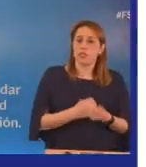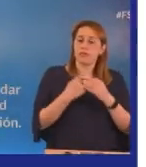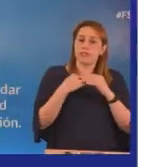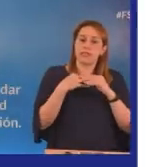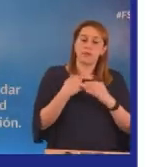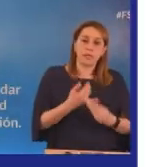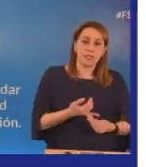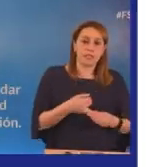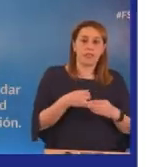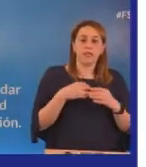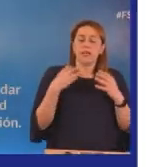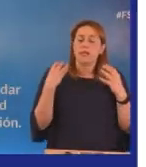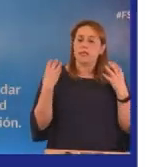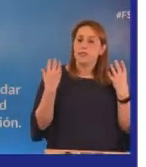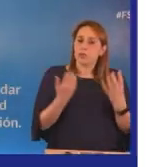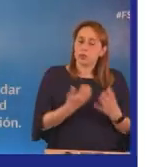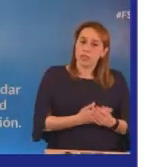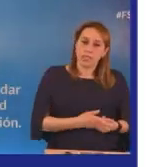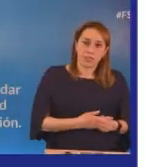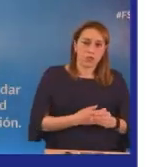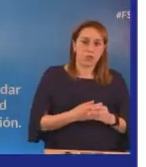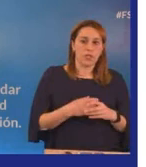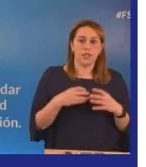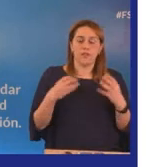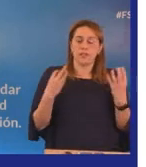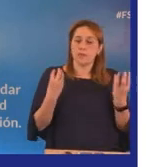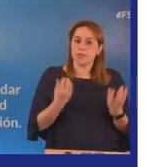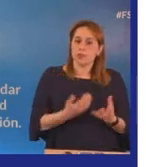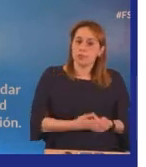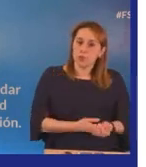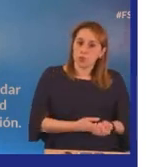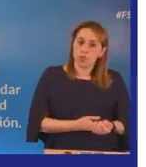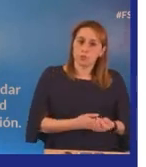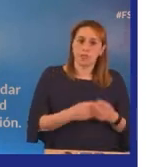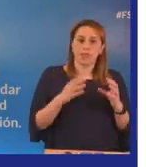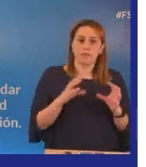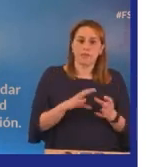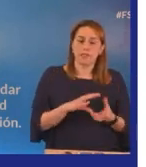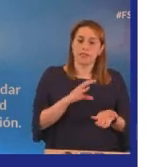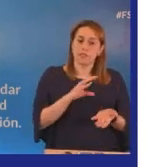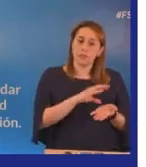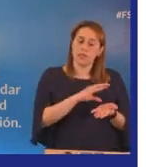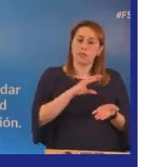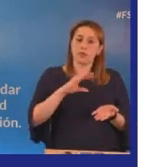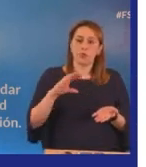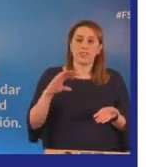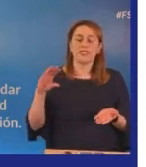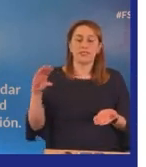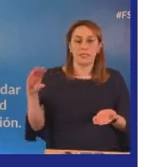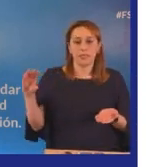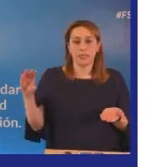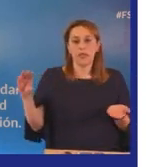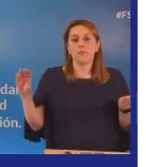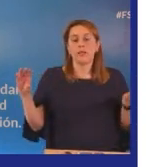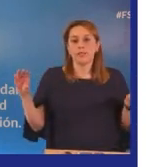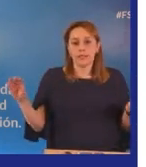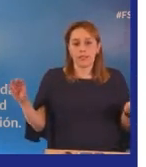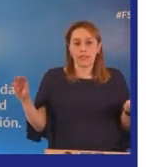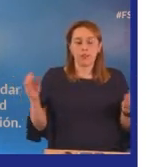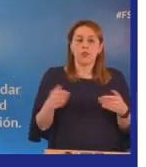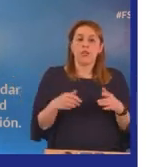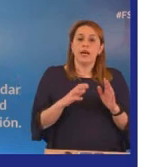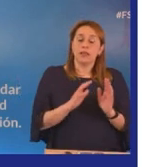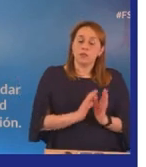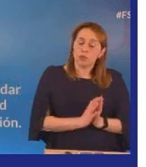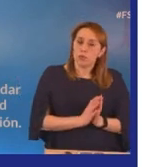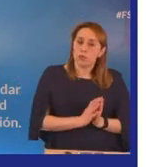intervención a nivel de la marcha, a nivel de coordinación, a nivel de patrones motores para que el paciente su parte motora se siga